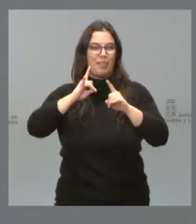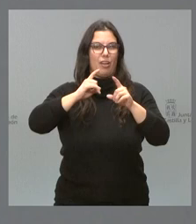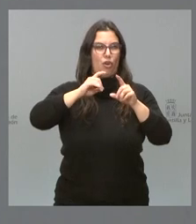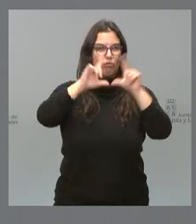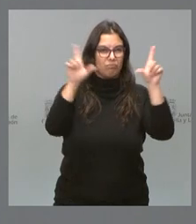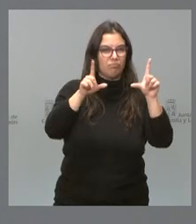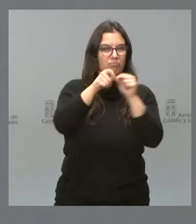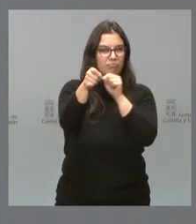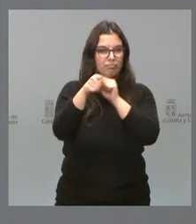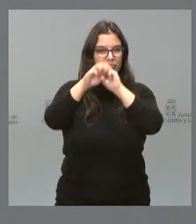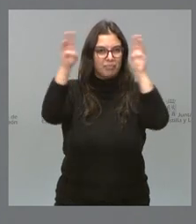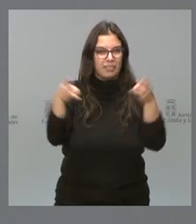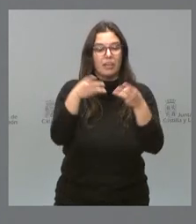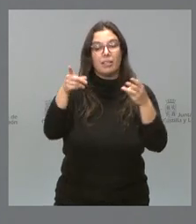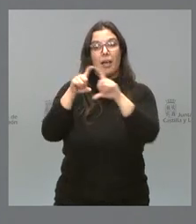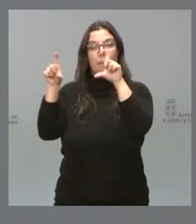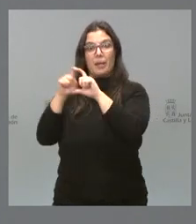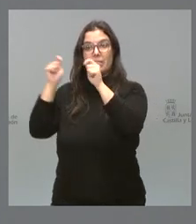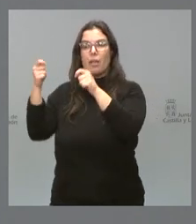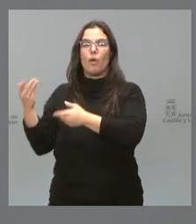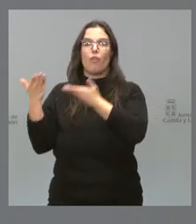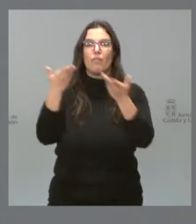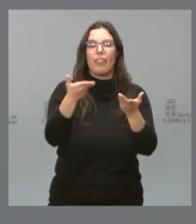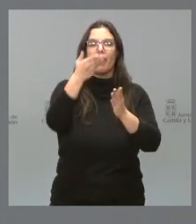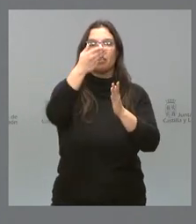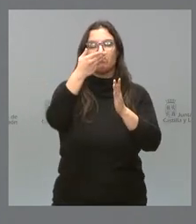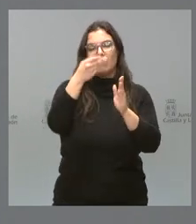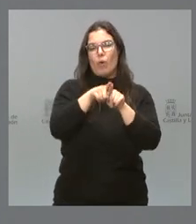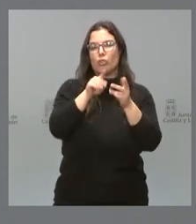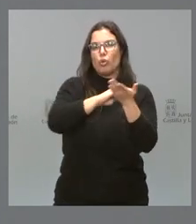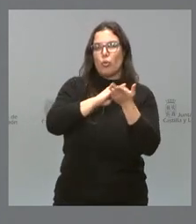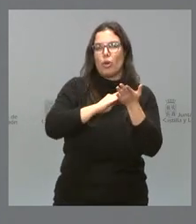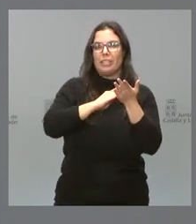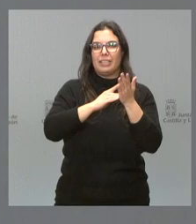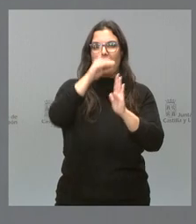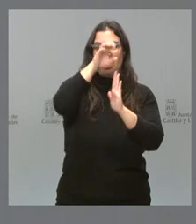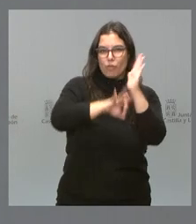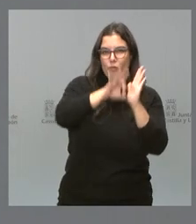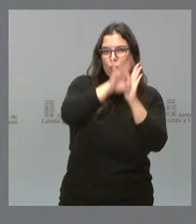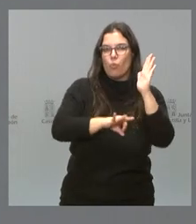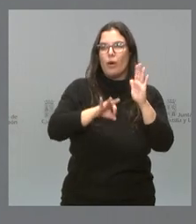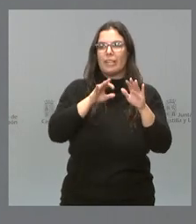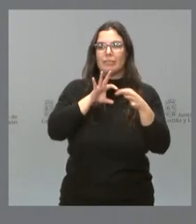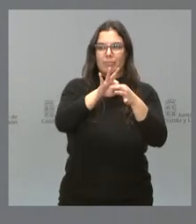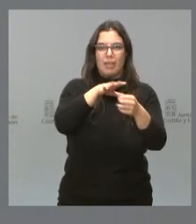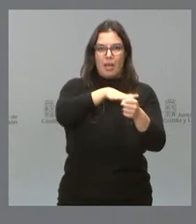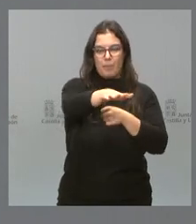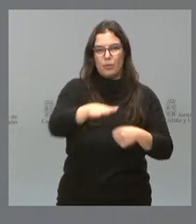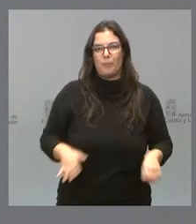de este contrato ofrecerá un conjunto de soluciones de Hardware y Software en con este ámbito